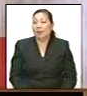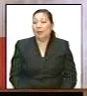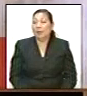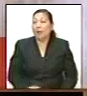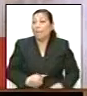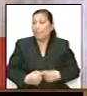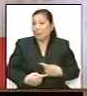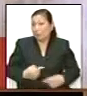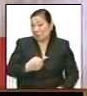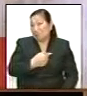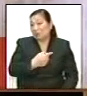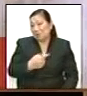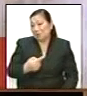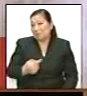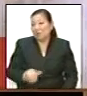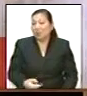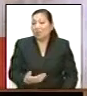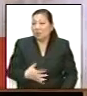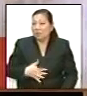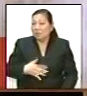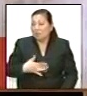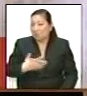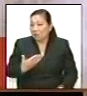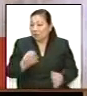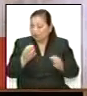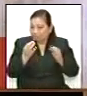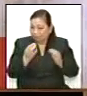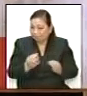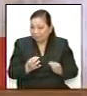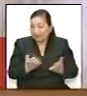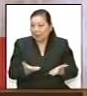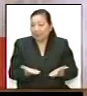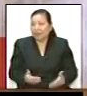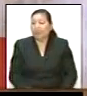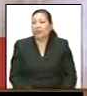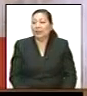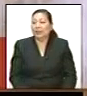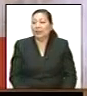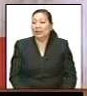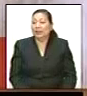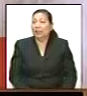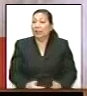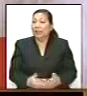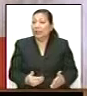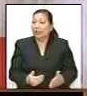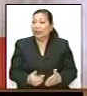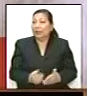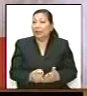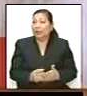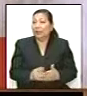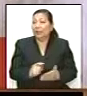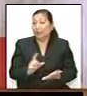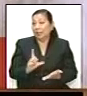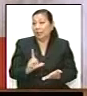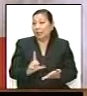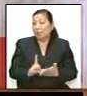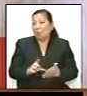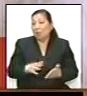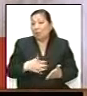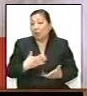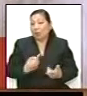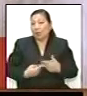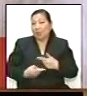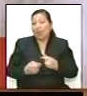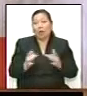las próximas semanas ya se puedan definir posiciones de manera que antes de la cumbre de lima podamos